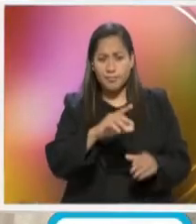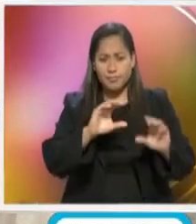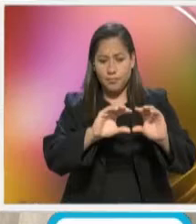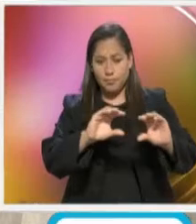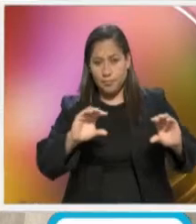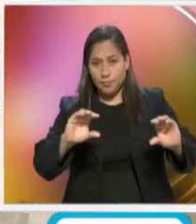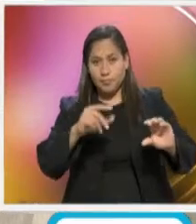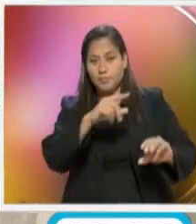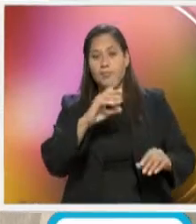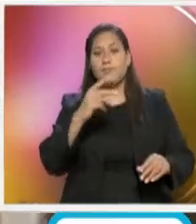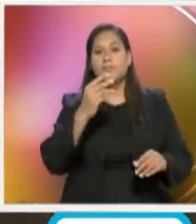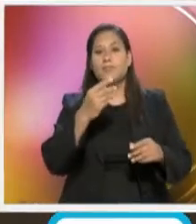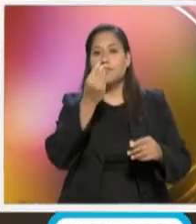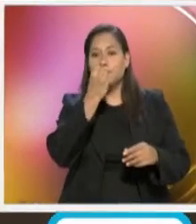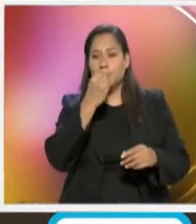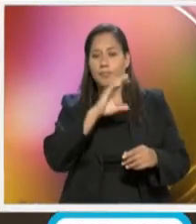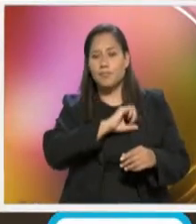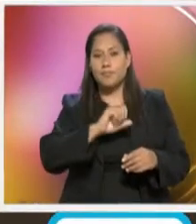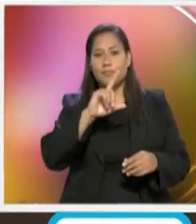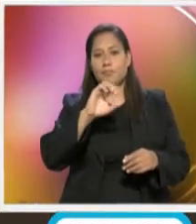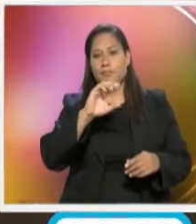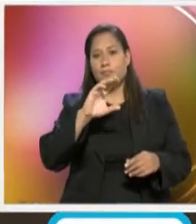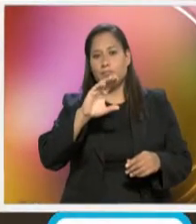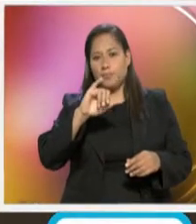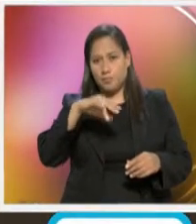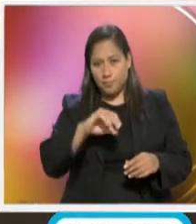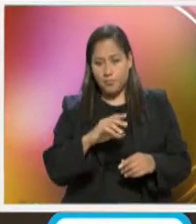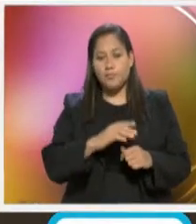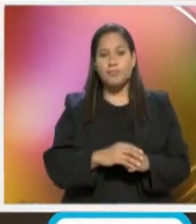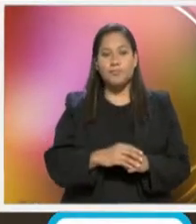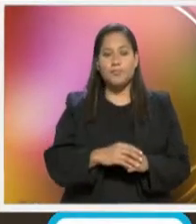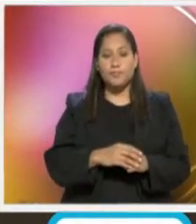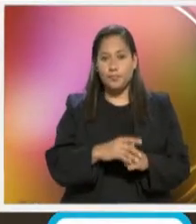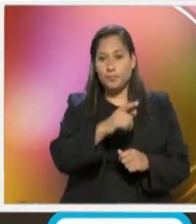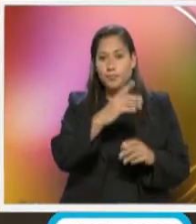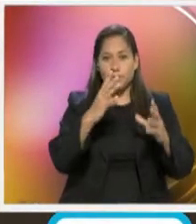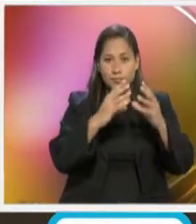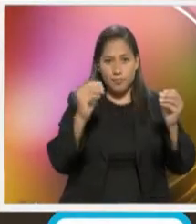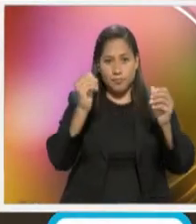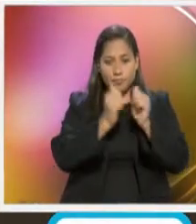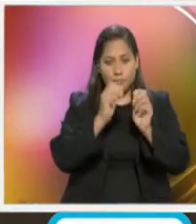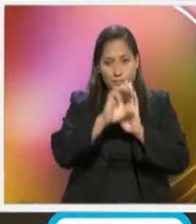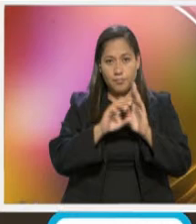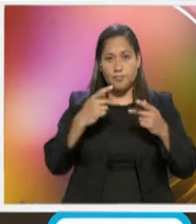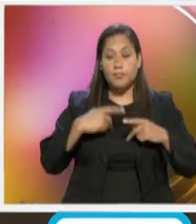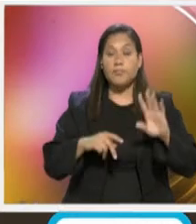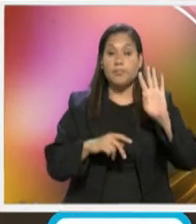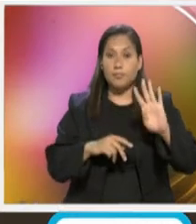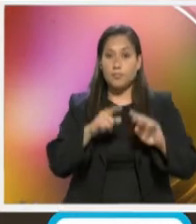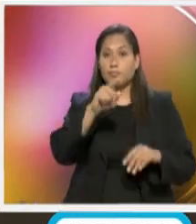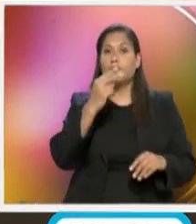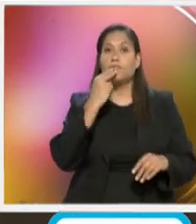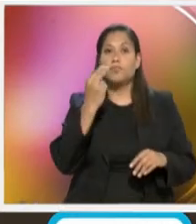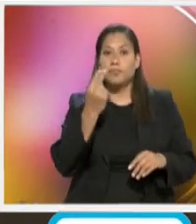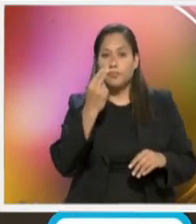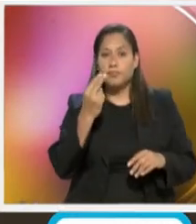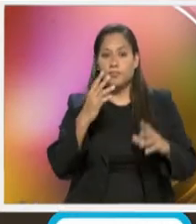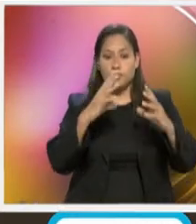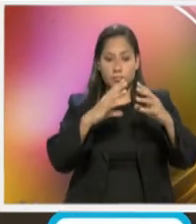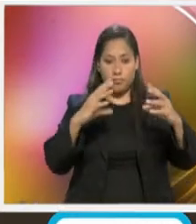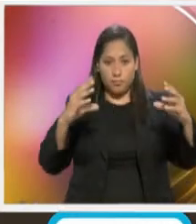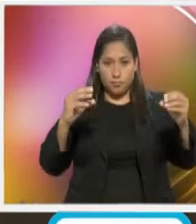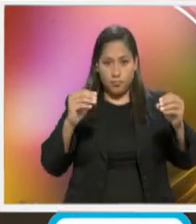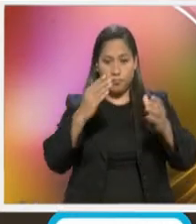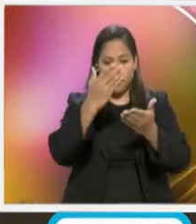lasaña, el platillo favorito de Luciano Pavarotti. Pavarotti. La lasaña de calabaza con jamón. Para que le alcance a 4 personas necesitamos 4